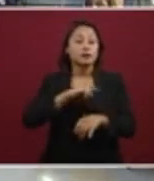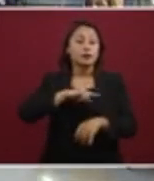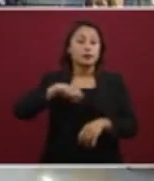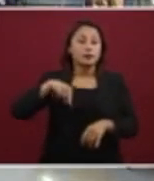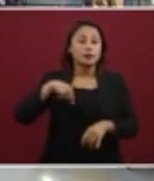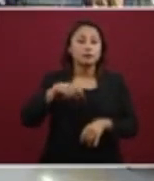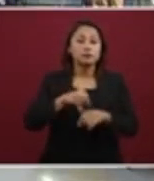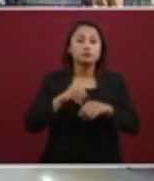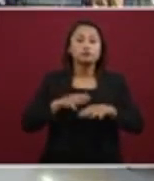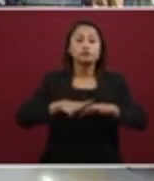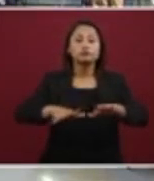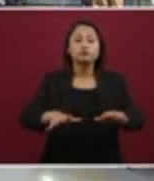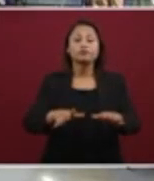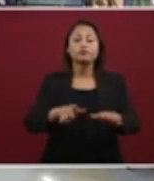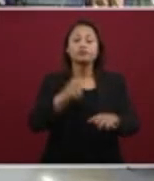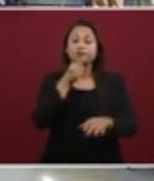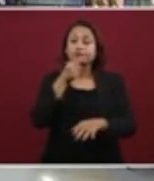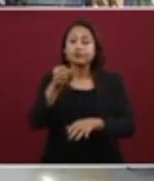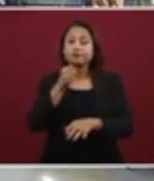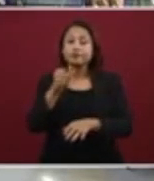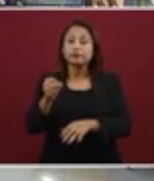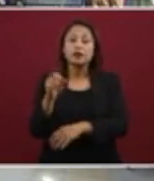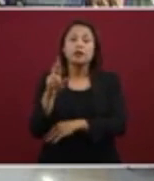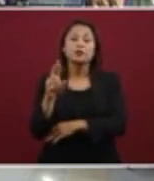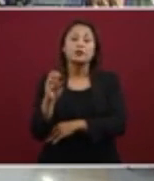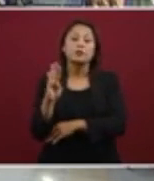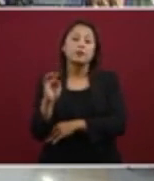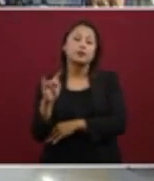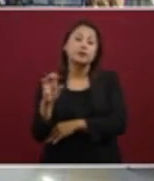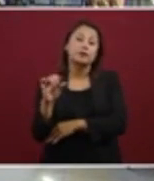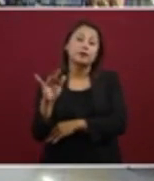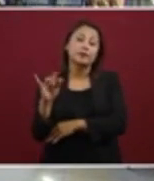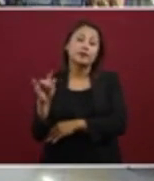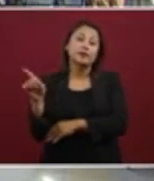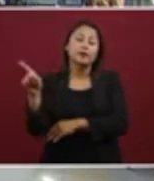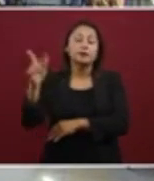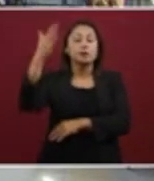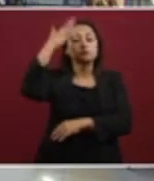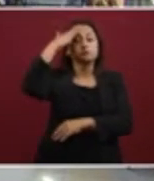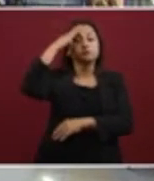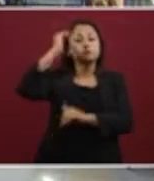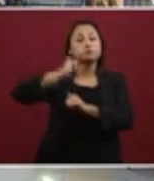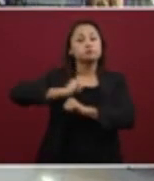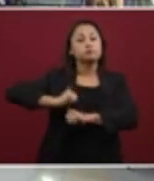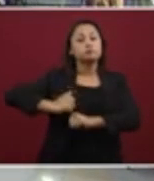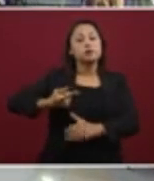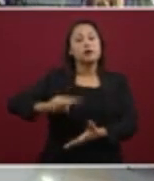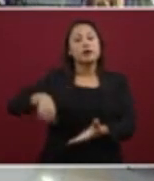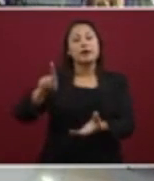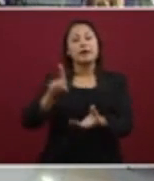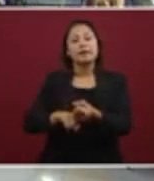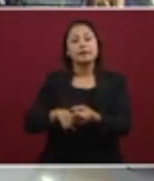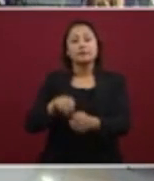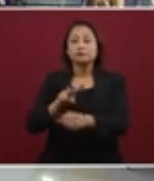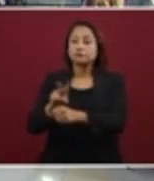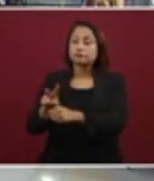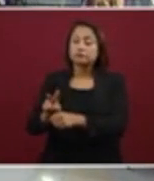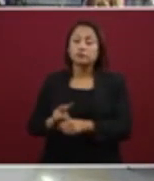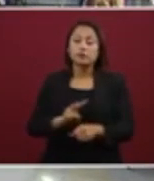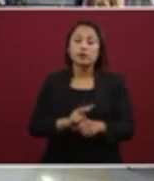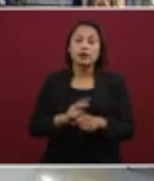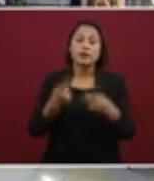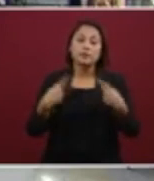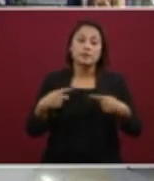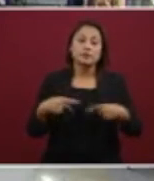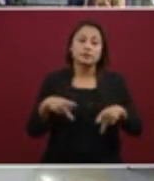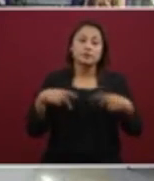involucra a Jorge Alberto Ibáñez Candelaria, un alto funcionario de la Comisión Ejecutiva de Atención a Víctimas, CEAP. El delito